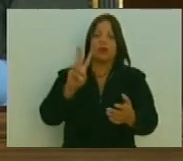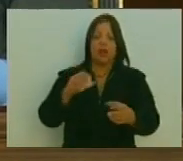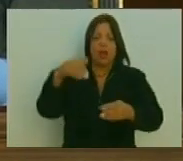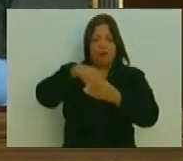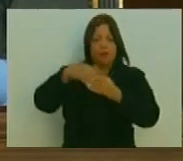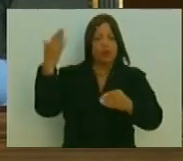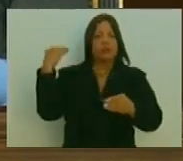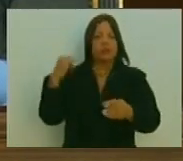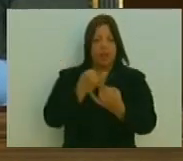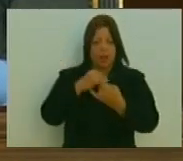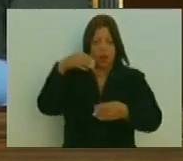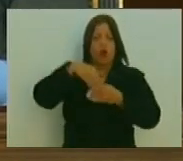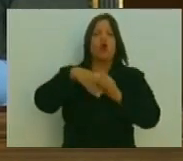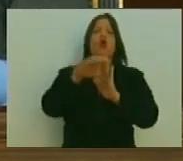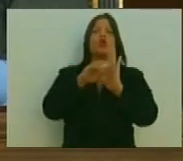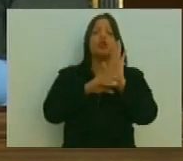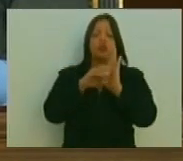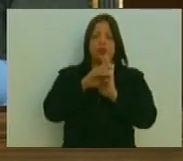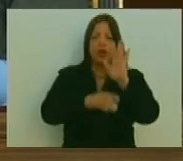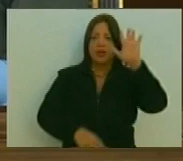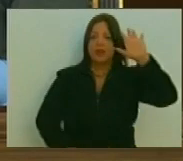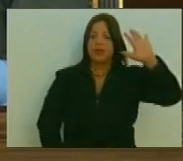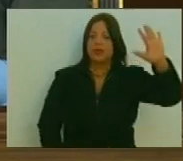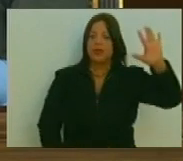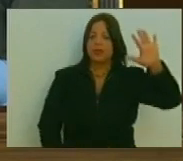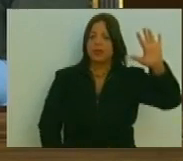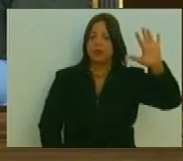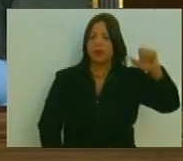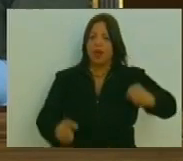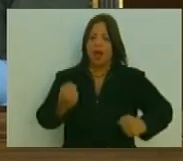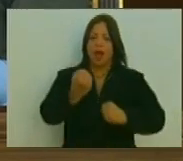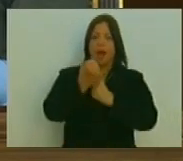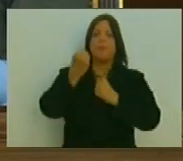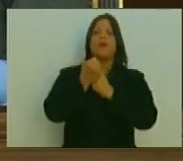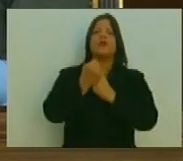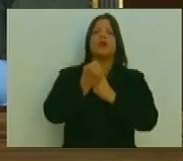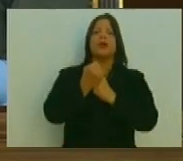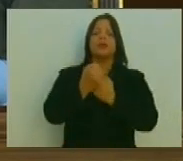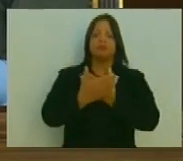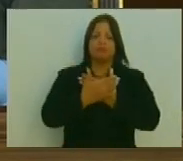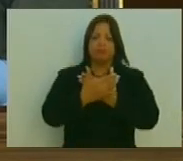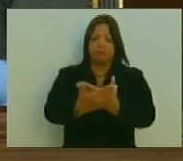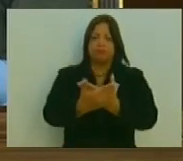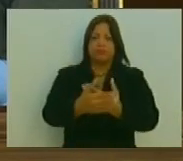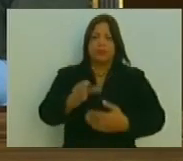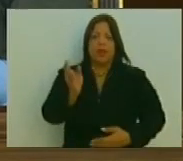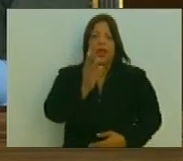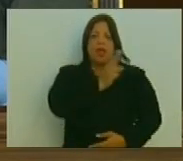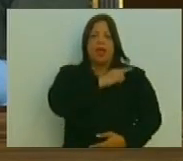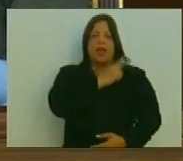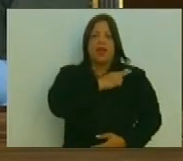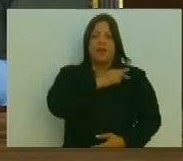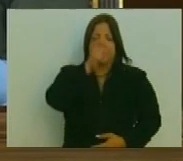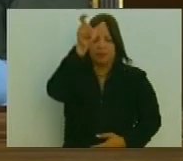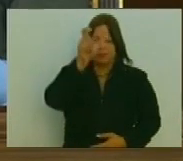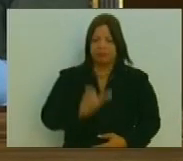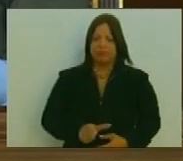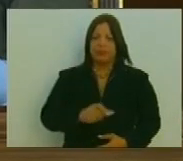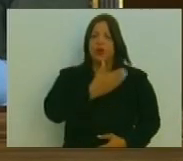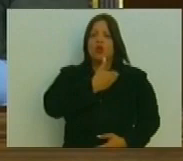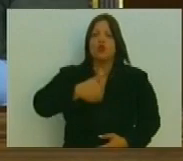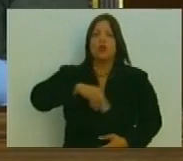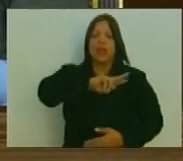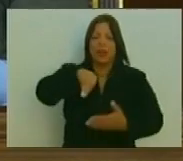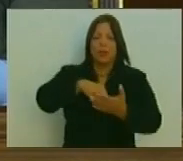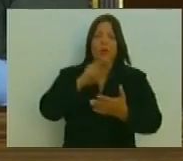y constitucional. Quinto, respaldar la disposición del jefe de Estado de la República Bolivariana